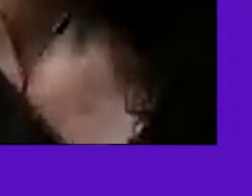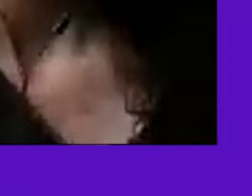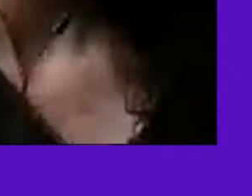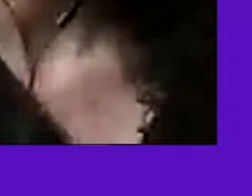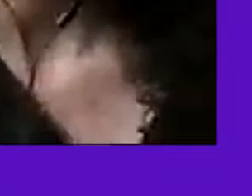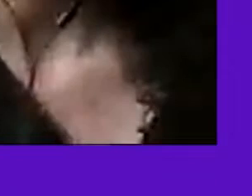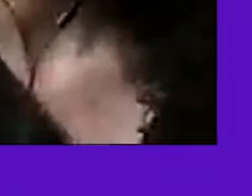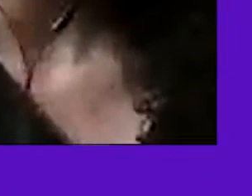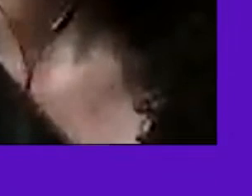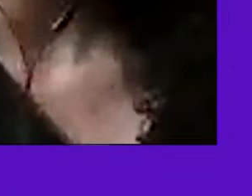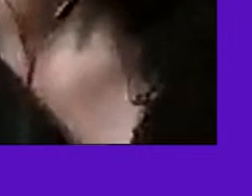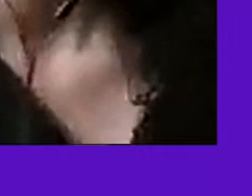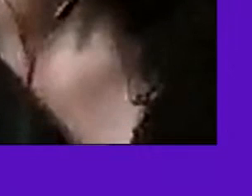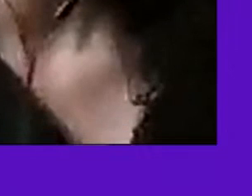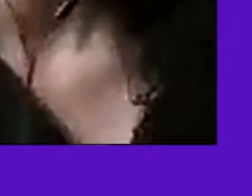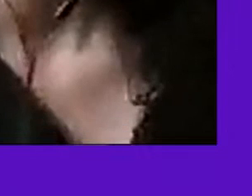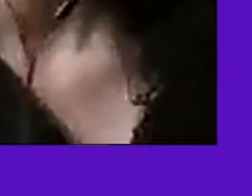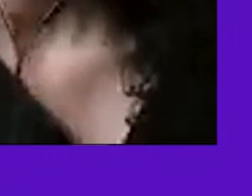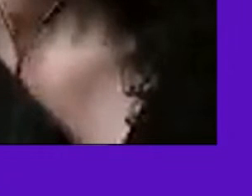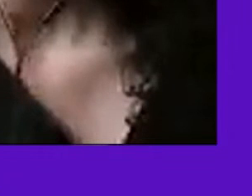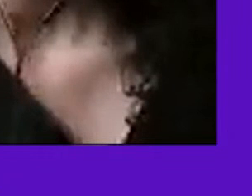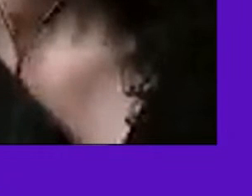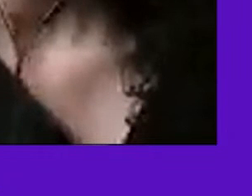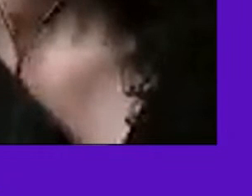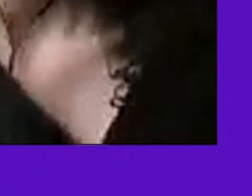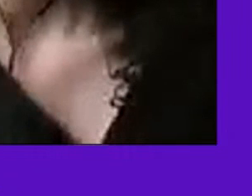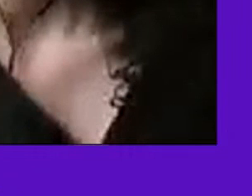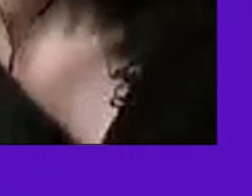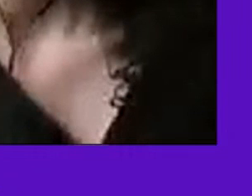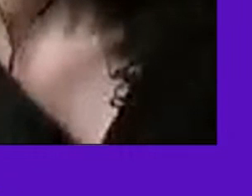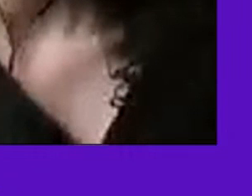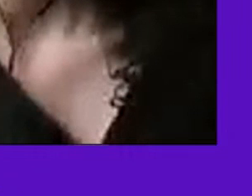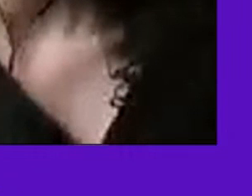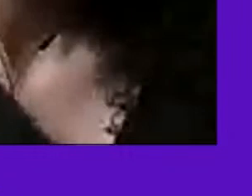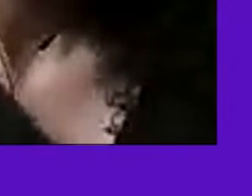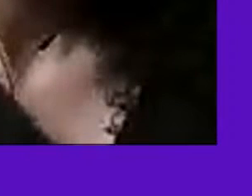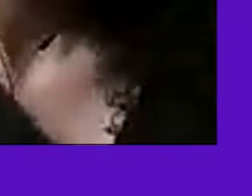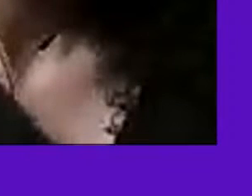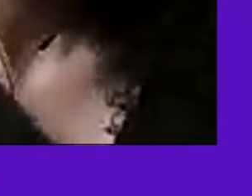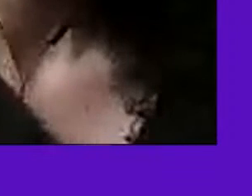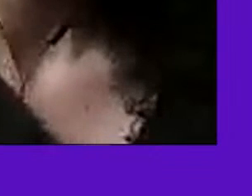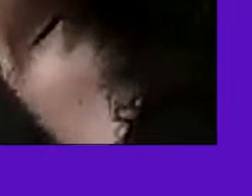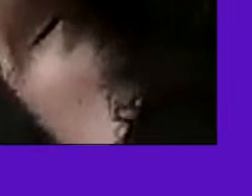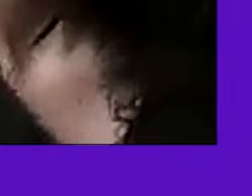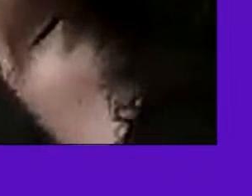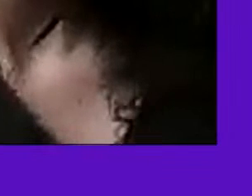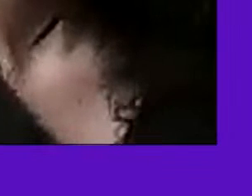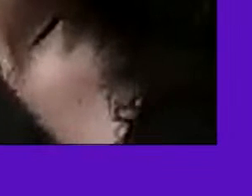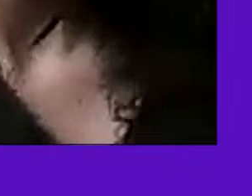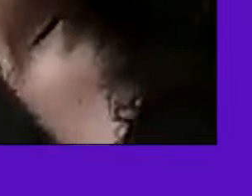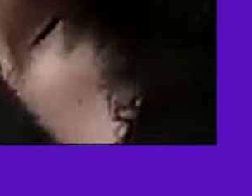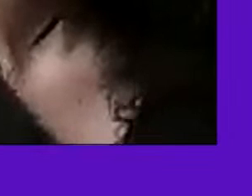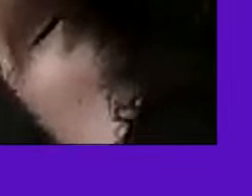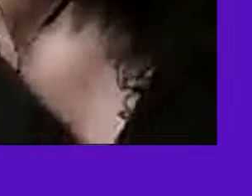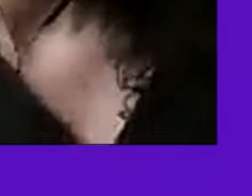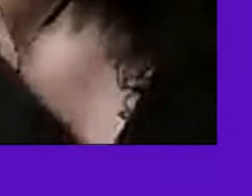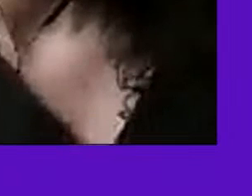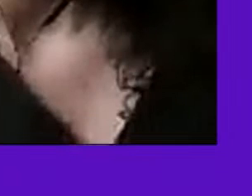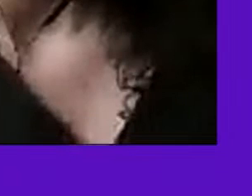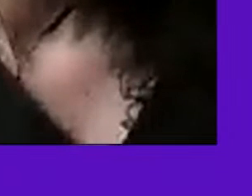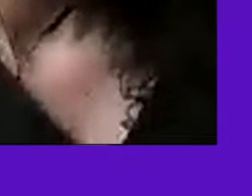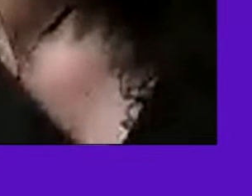espacio público, en esas expresiones artísticas que se ejercen y que suceden en el espacio